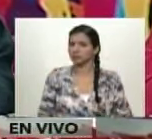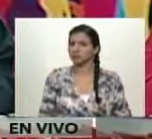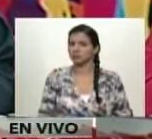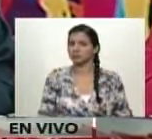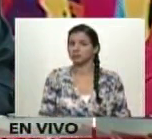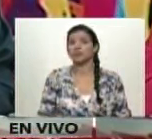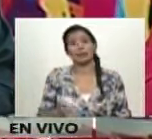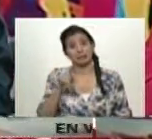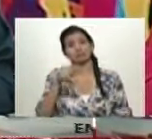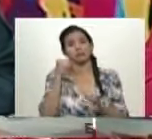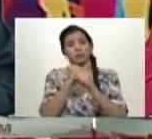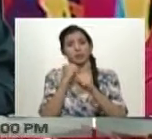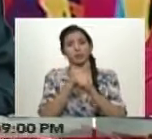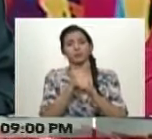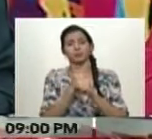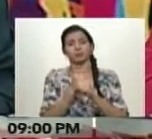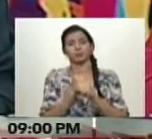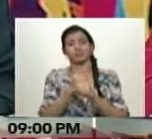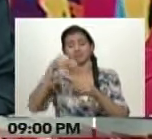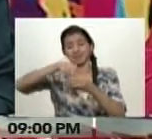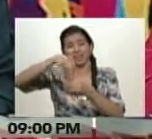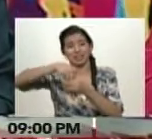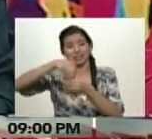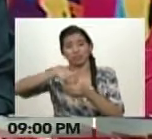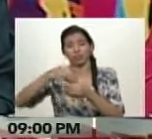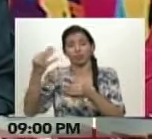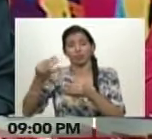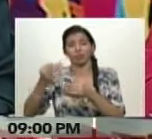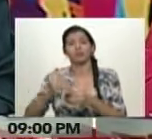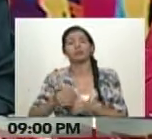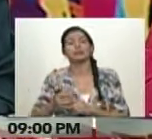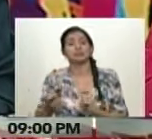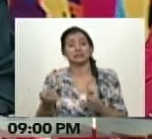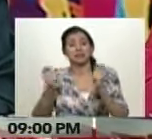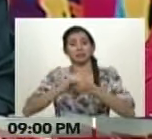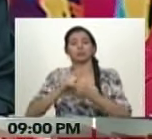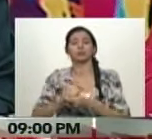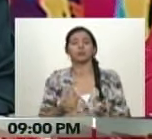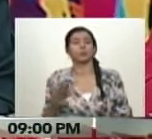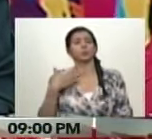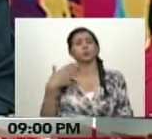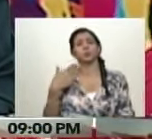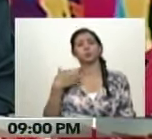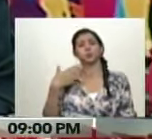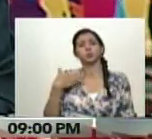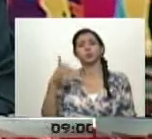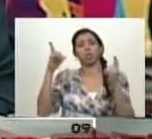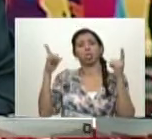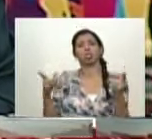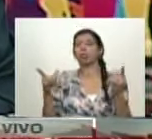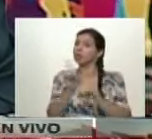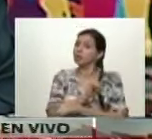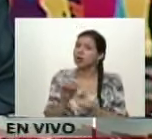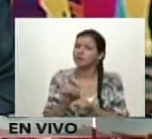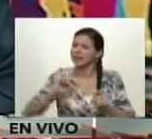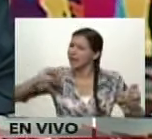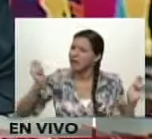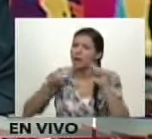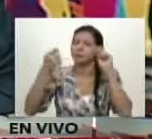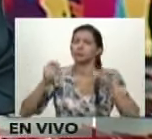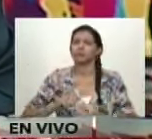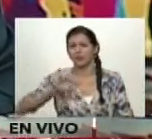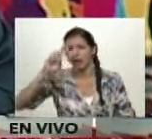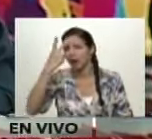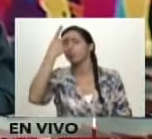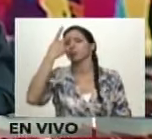Es el trabajo orgánico. Debemos rectificar el vivalapepismo en que hemos entrado a nivel de lo que son los métodos organizativos de